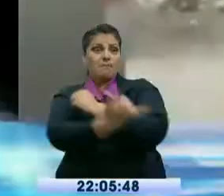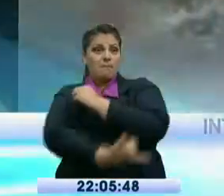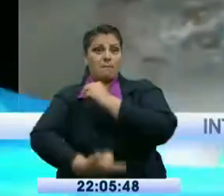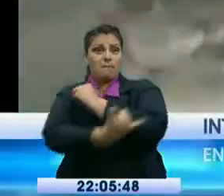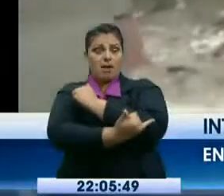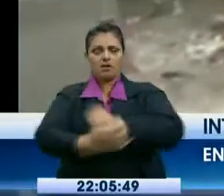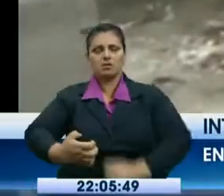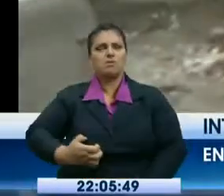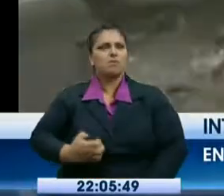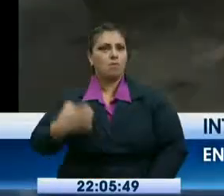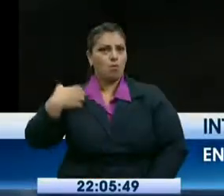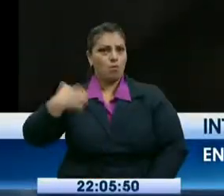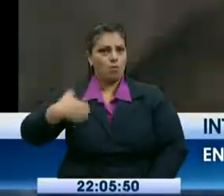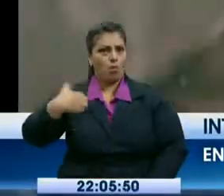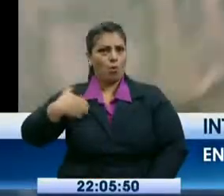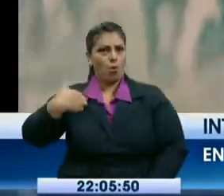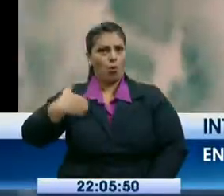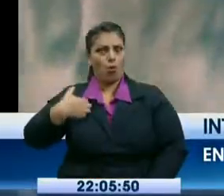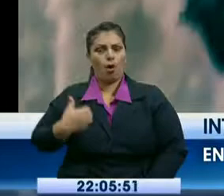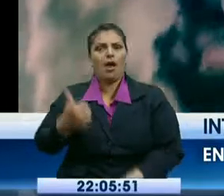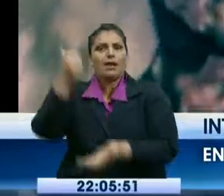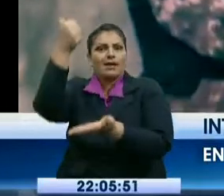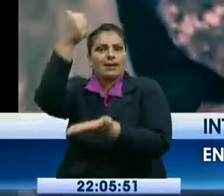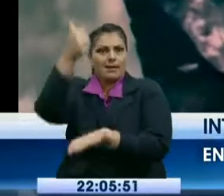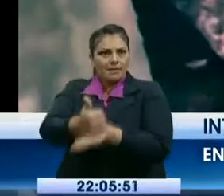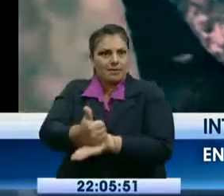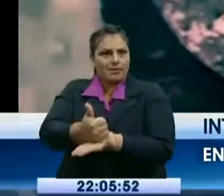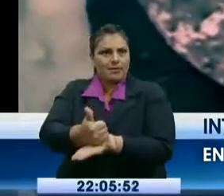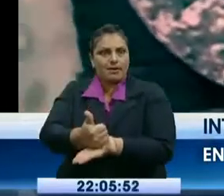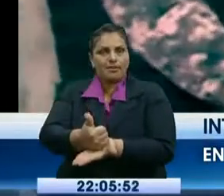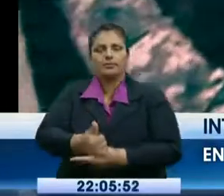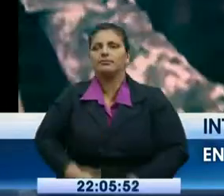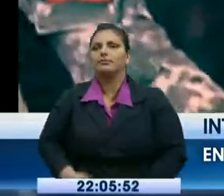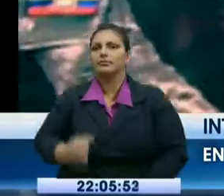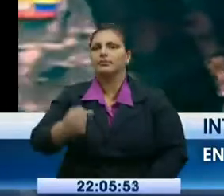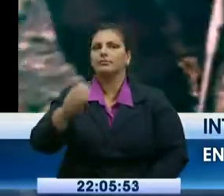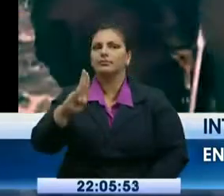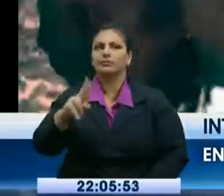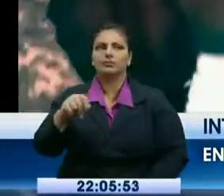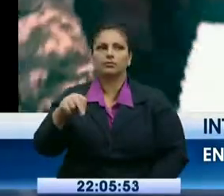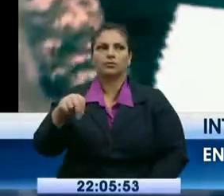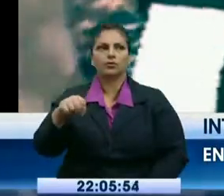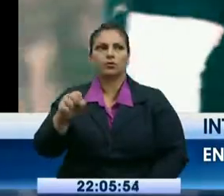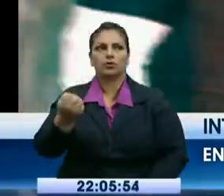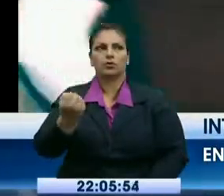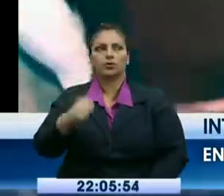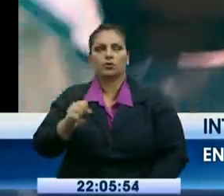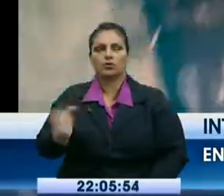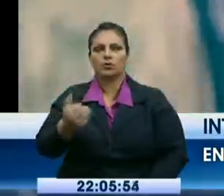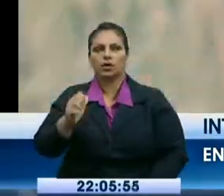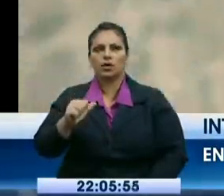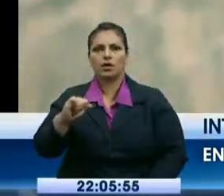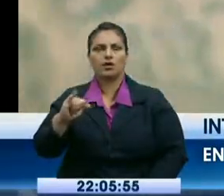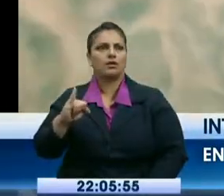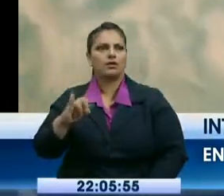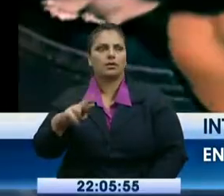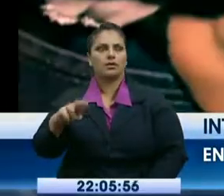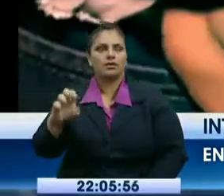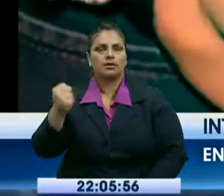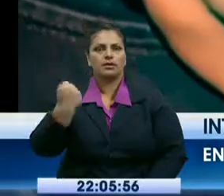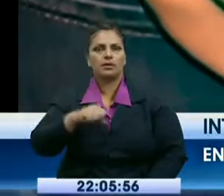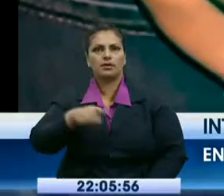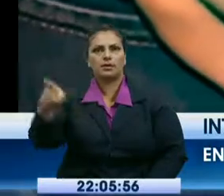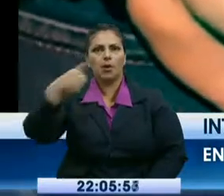la captura se efectúa el pasado viernes en la ciudad de milagro donde el extranjero identificado como waldo m se habría erradicado